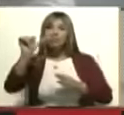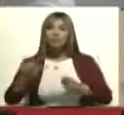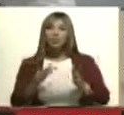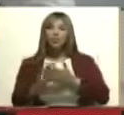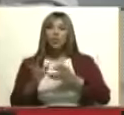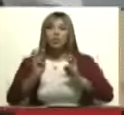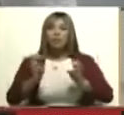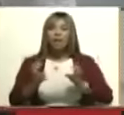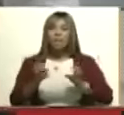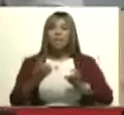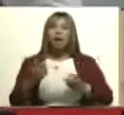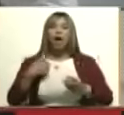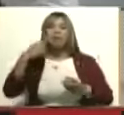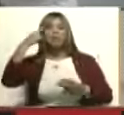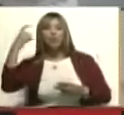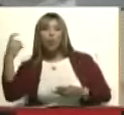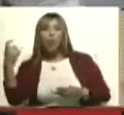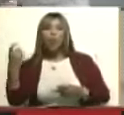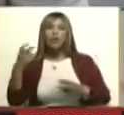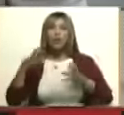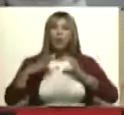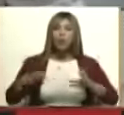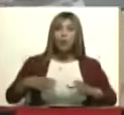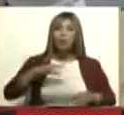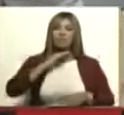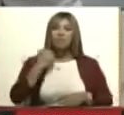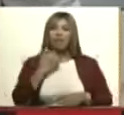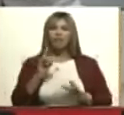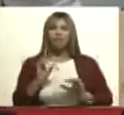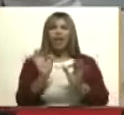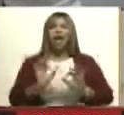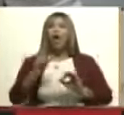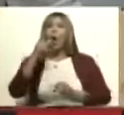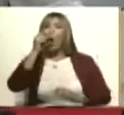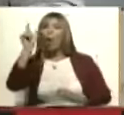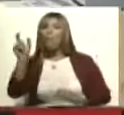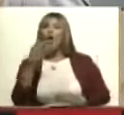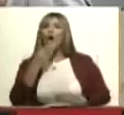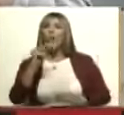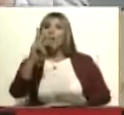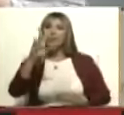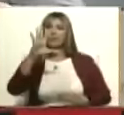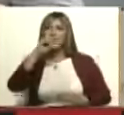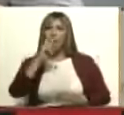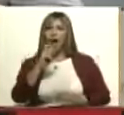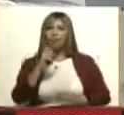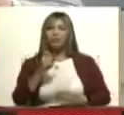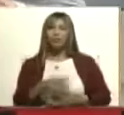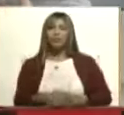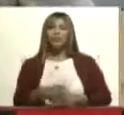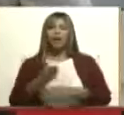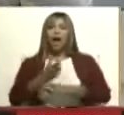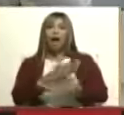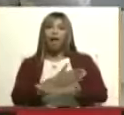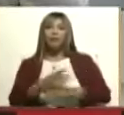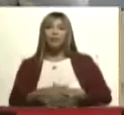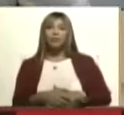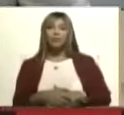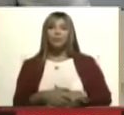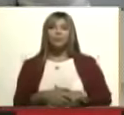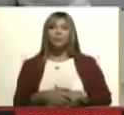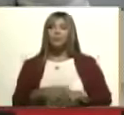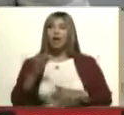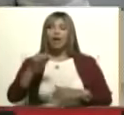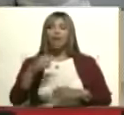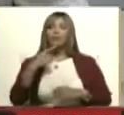ningún tema de su cuerpo, de alguna enfermedad. Era un muchacho extremadamente joven, de 25 años, que días posteriores